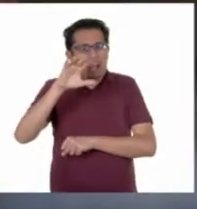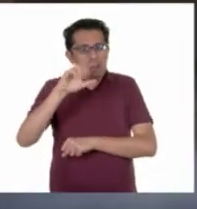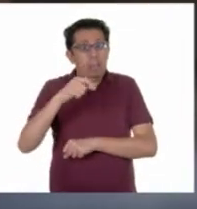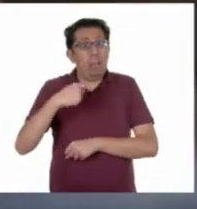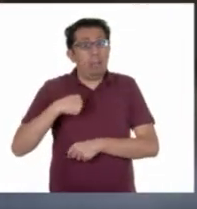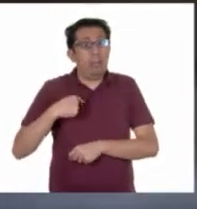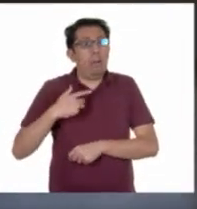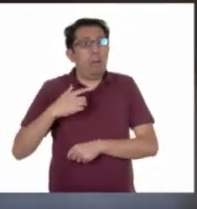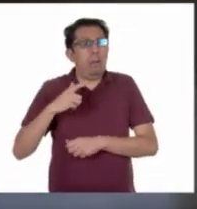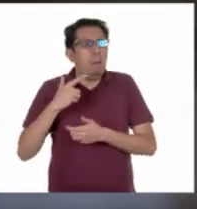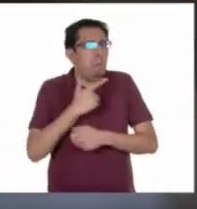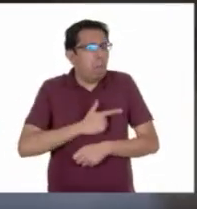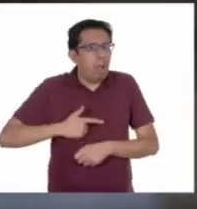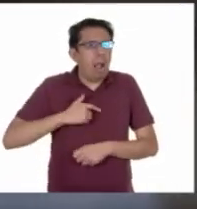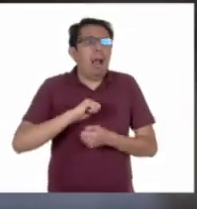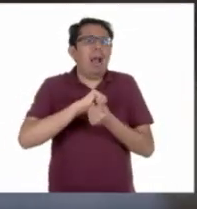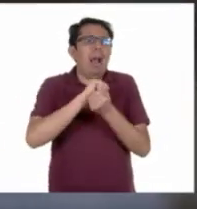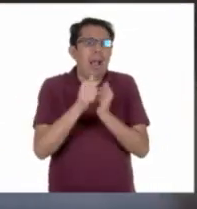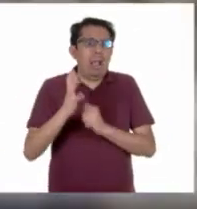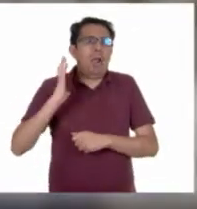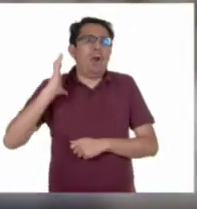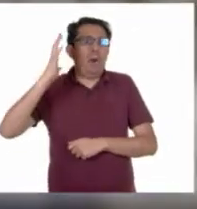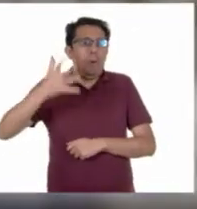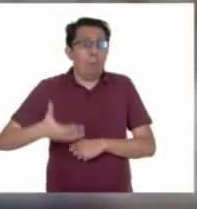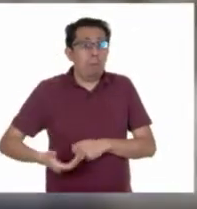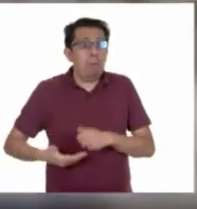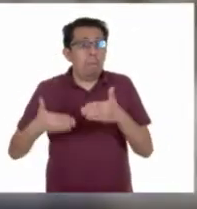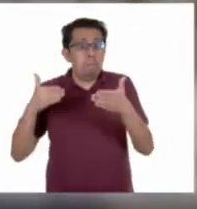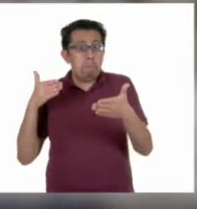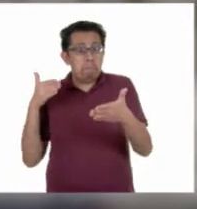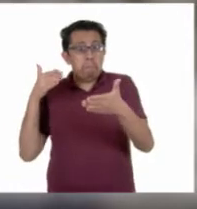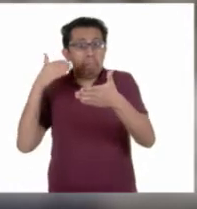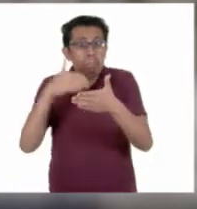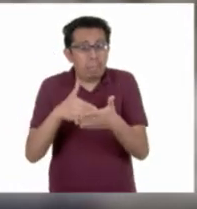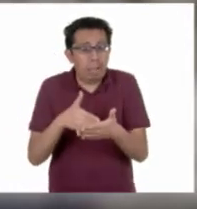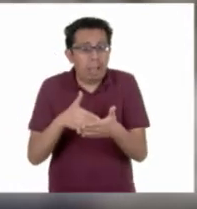un orgullo que nunca podré olvidar. Los